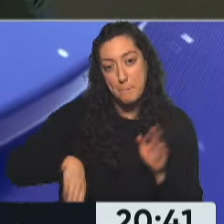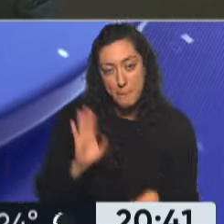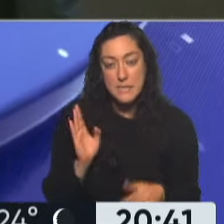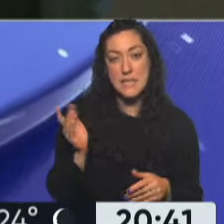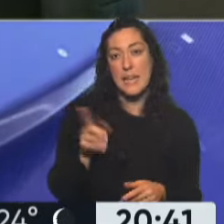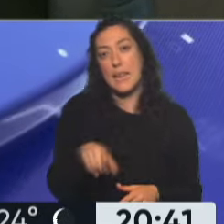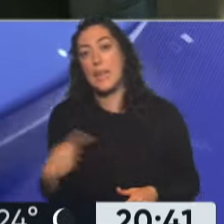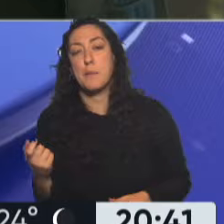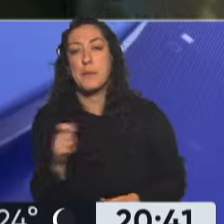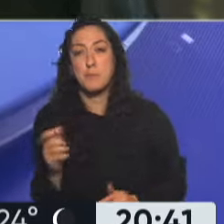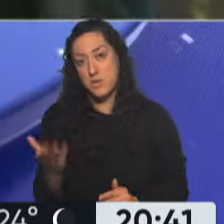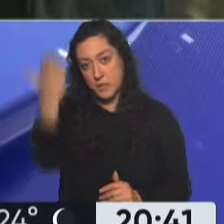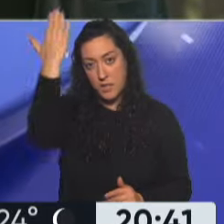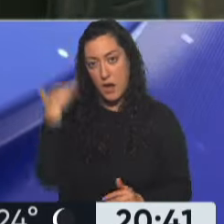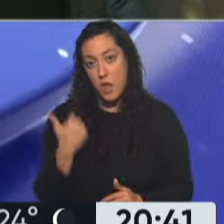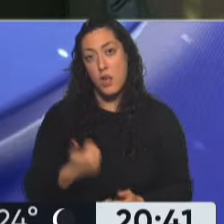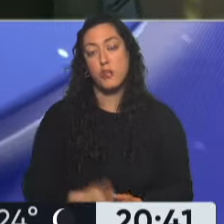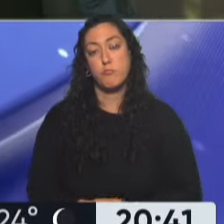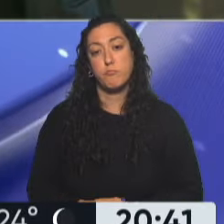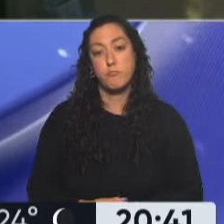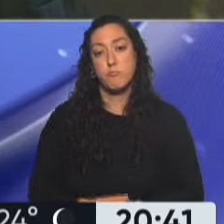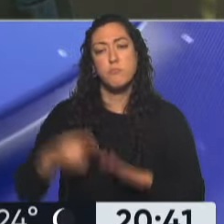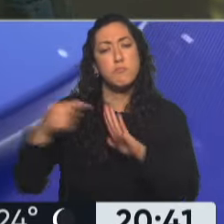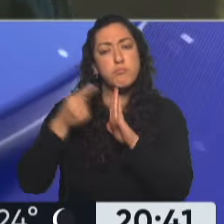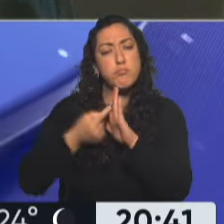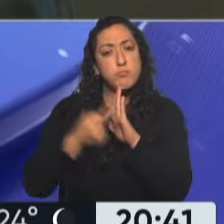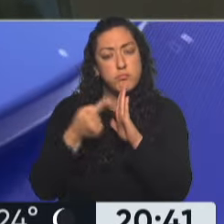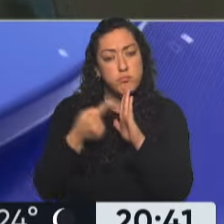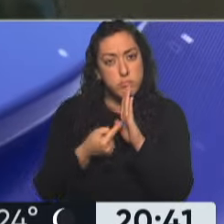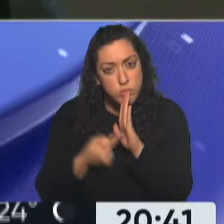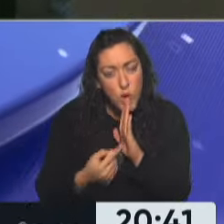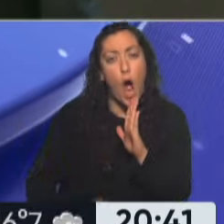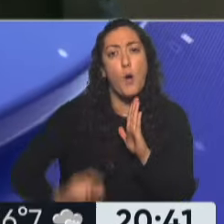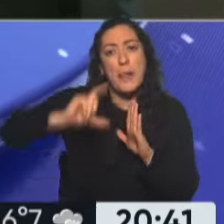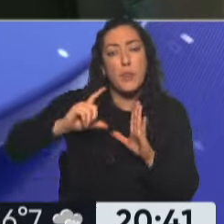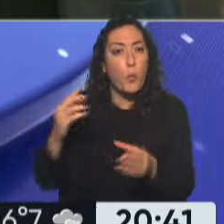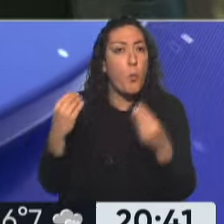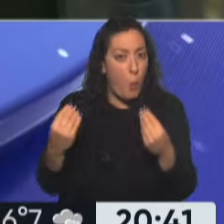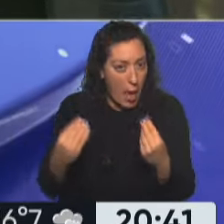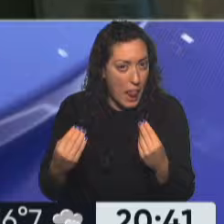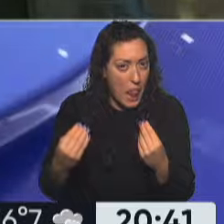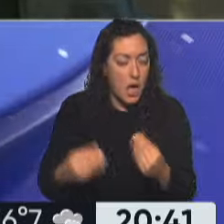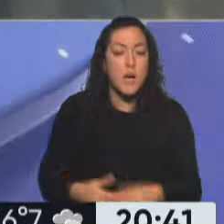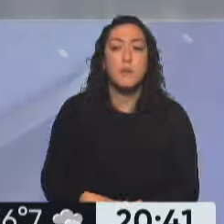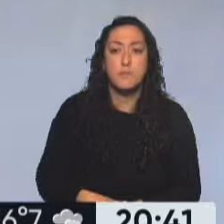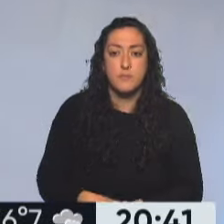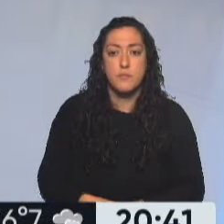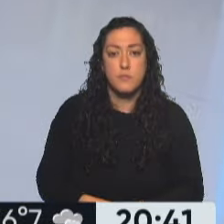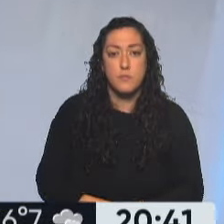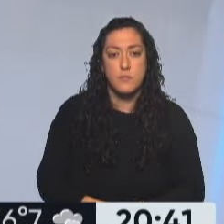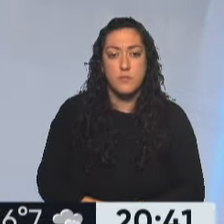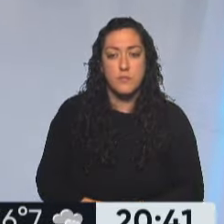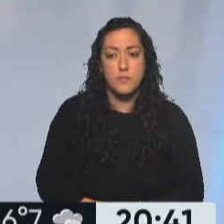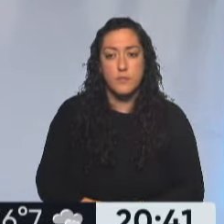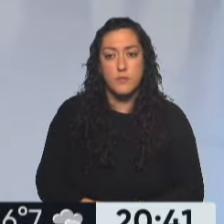mes anterior. Y te preguntarás, ¿cuáles son los factores que aumentaron e hicieron que tus expensas valgan más a partir de este mes?